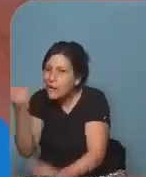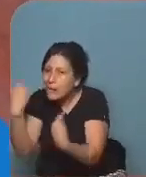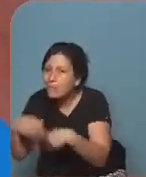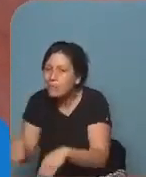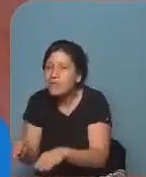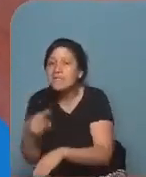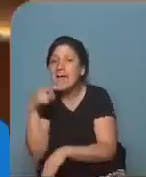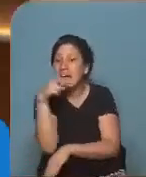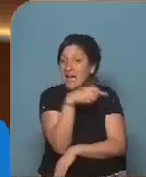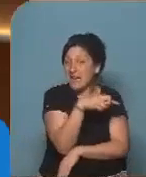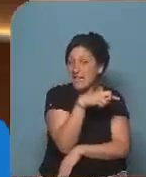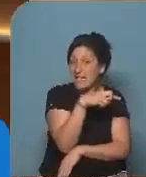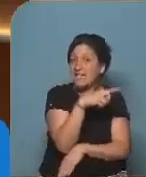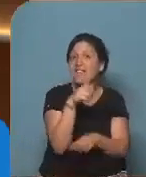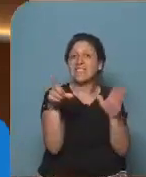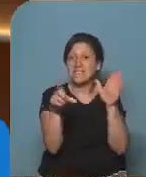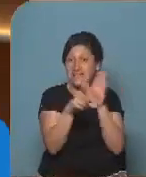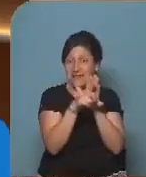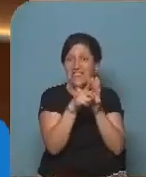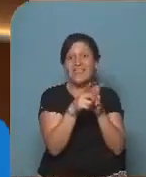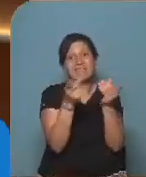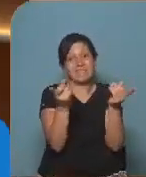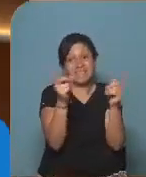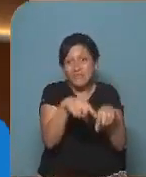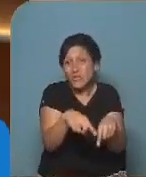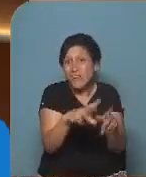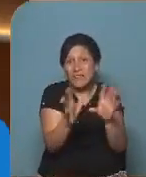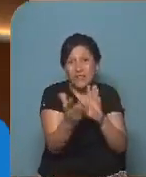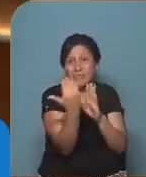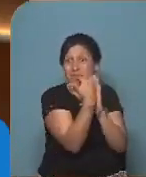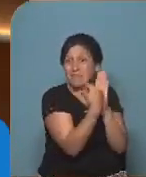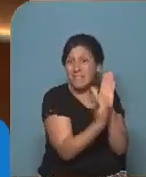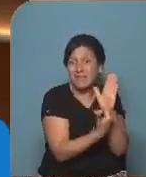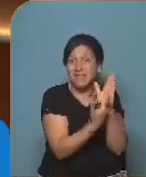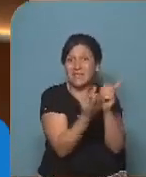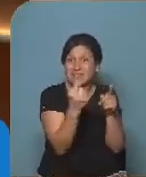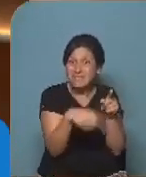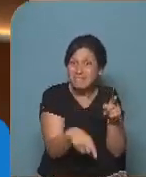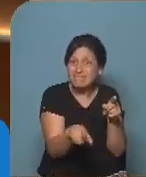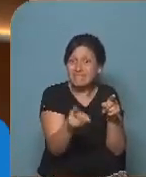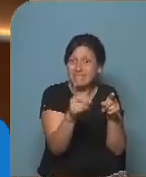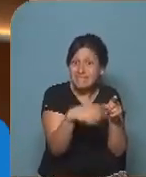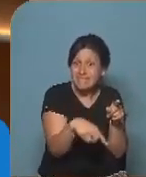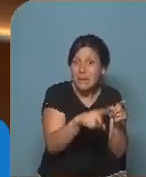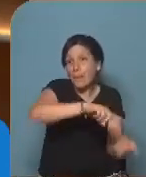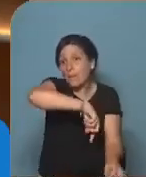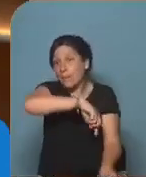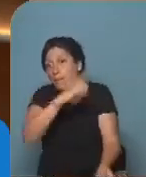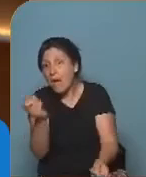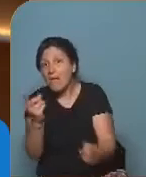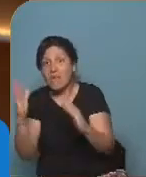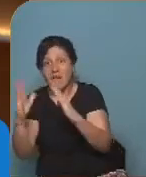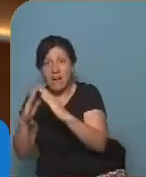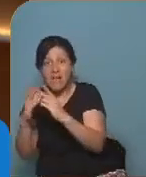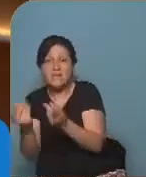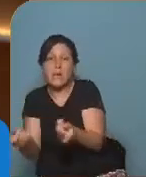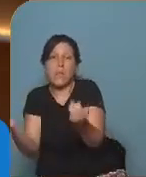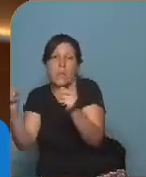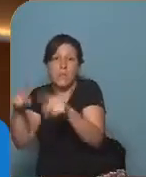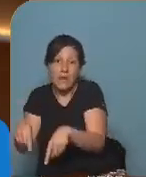nivel penal, estamos reproduciendo el mismo esquema, es decir, los estamos reenviando a su casa para